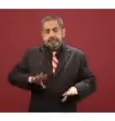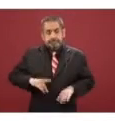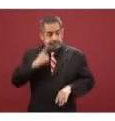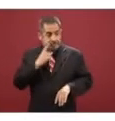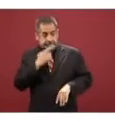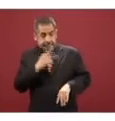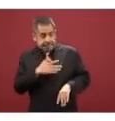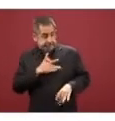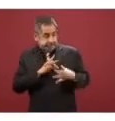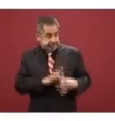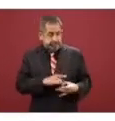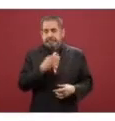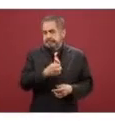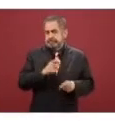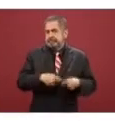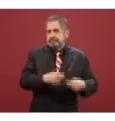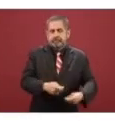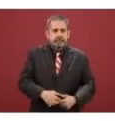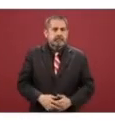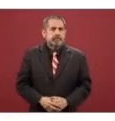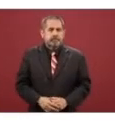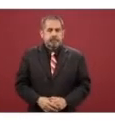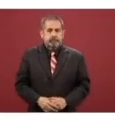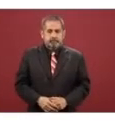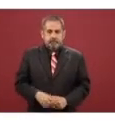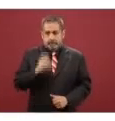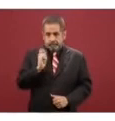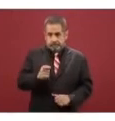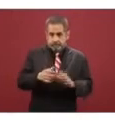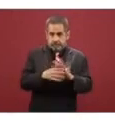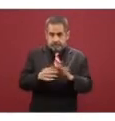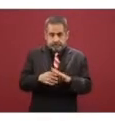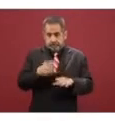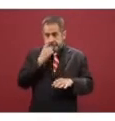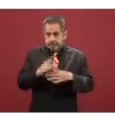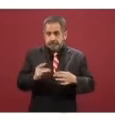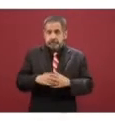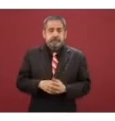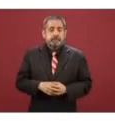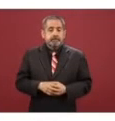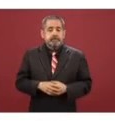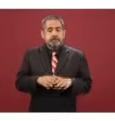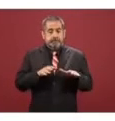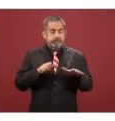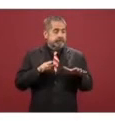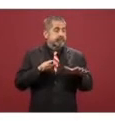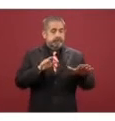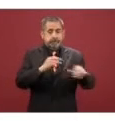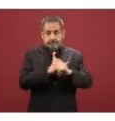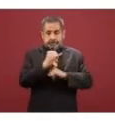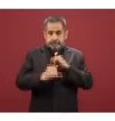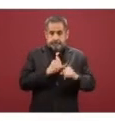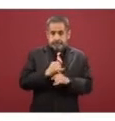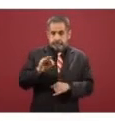Estado. La siguiente, por favor. De esta manera les podemos mencionar que la construcción del Aeropuerto Internacional